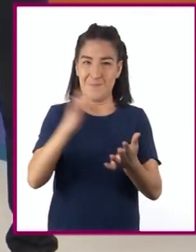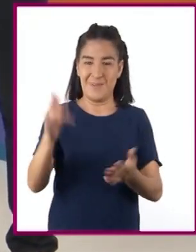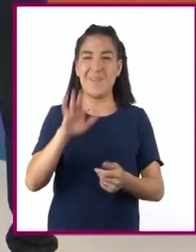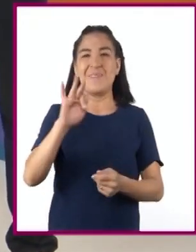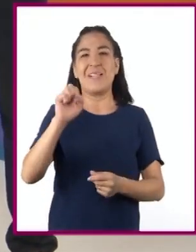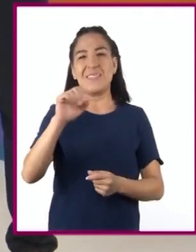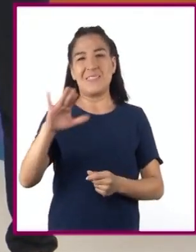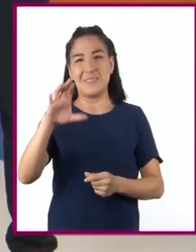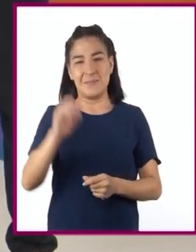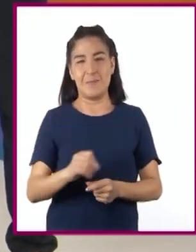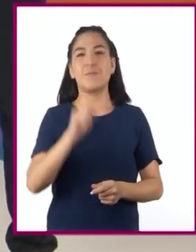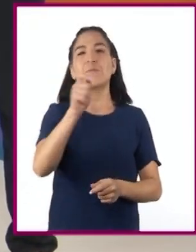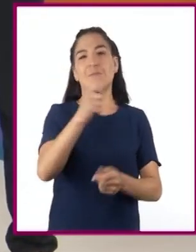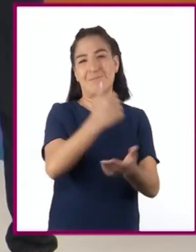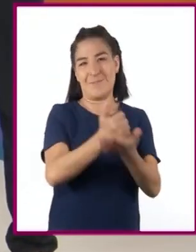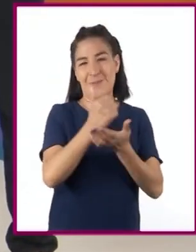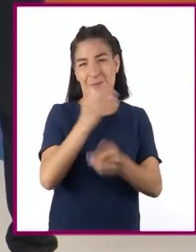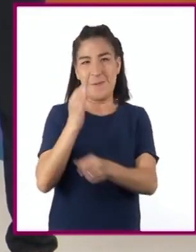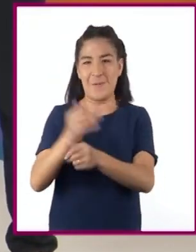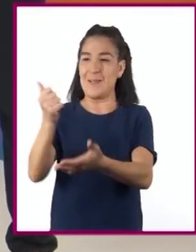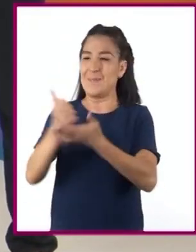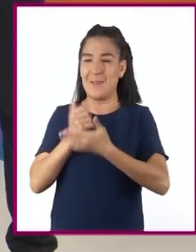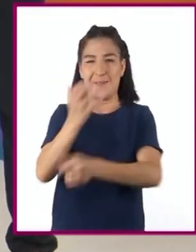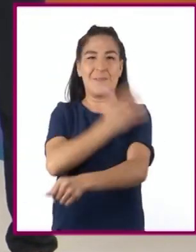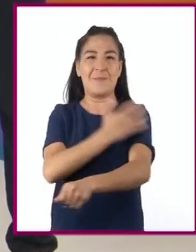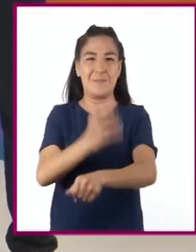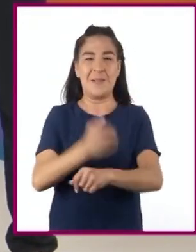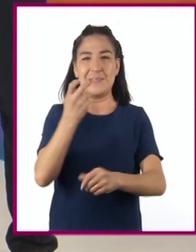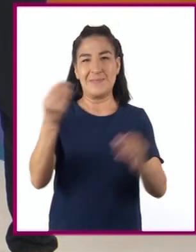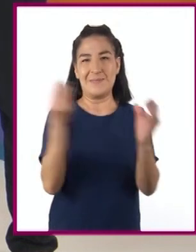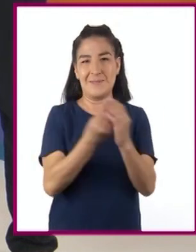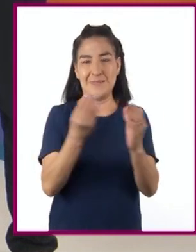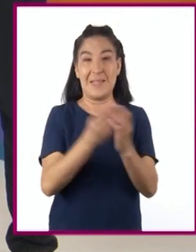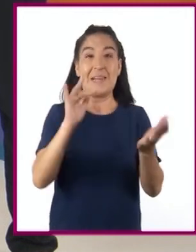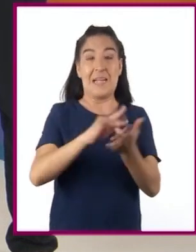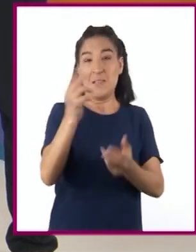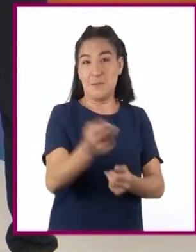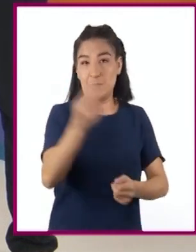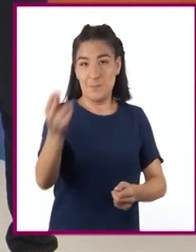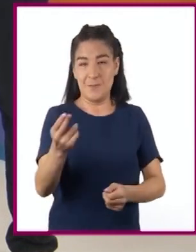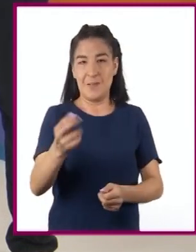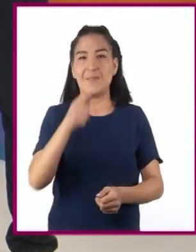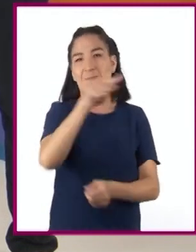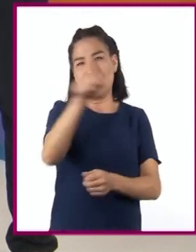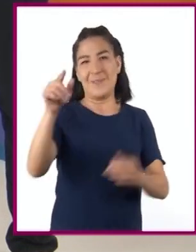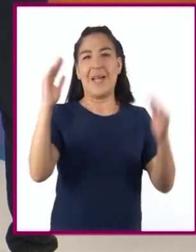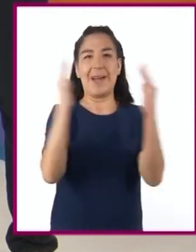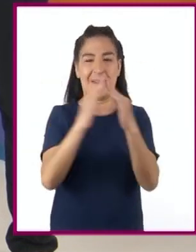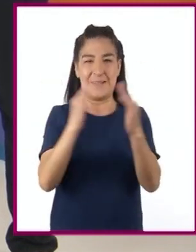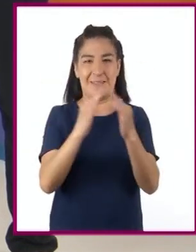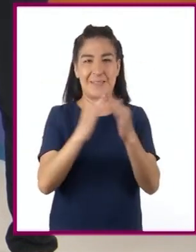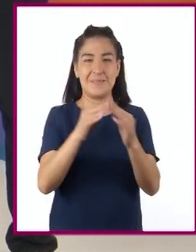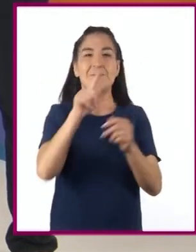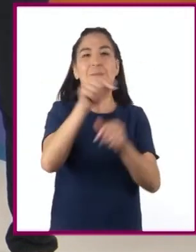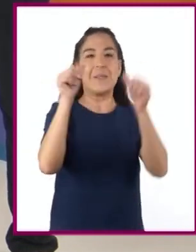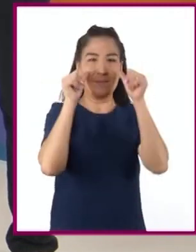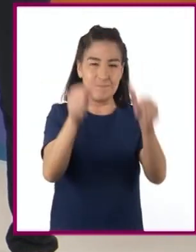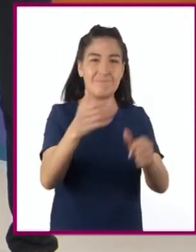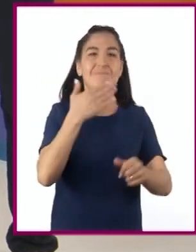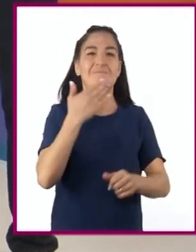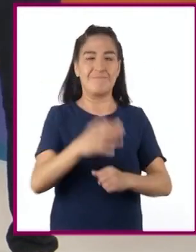Francisco, por habernos acompañado en esta sesión y gracias a ustedes que están desde sus casas por la atención